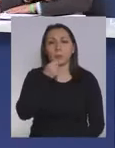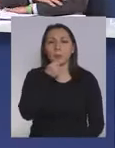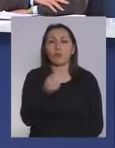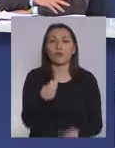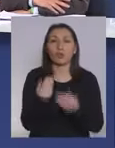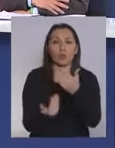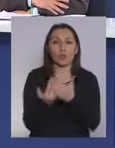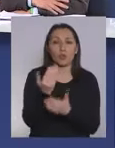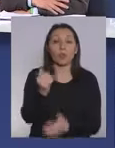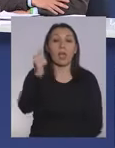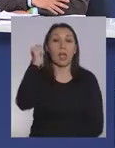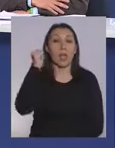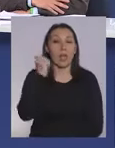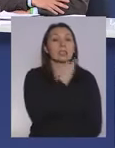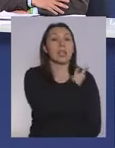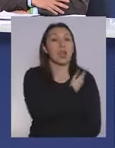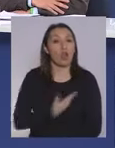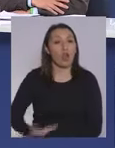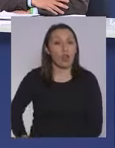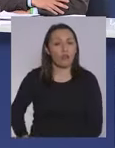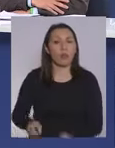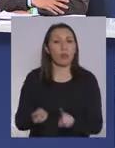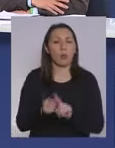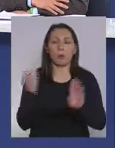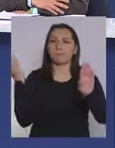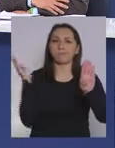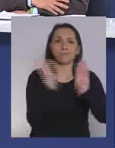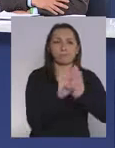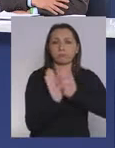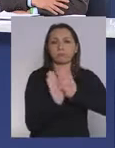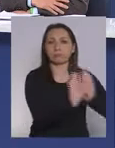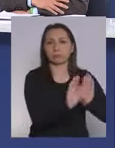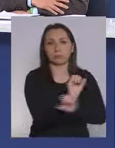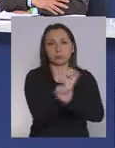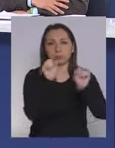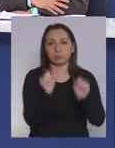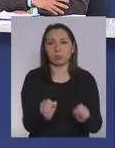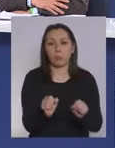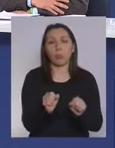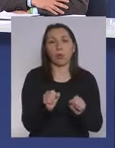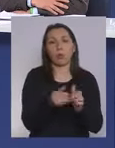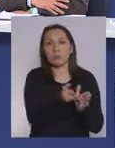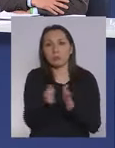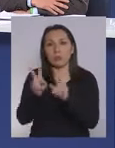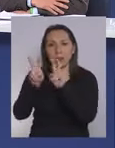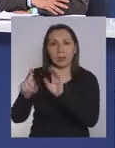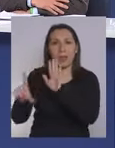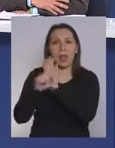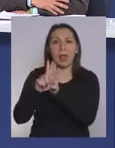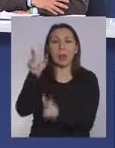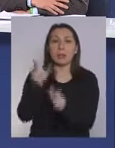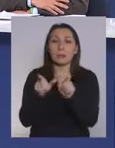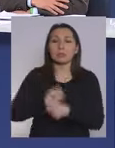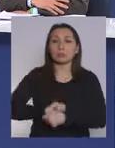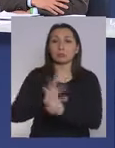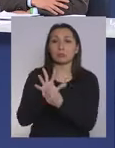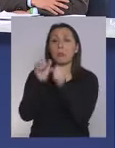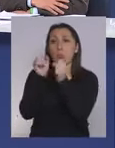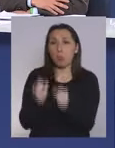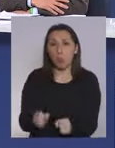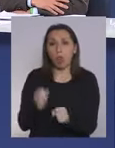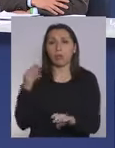buenos días ayer el gobierno le dio un portazo finalmente a la posibilidad de una salida legislativa para que las personas con dispositivos